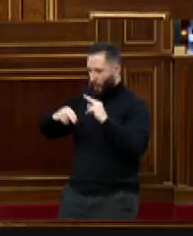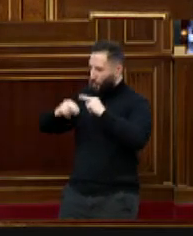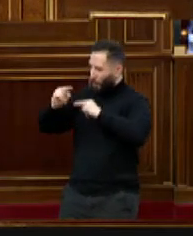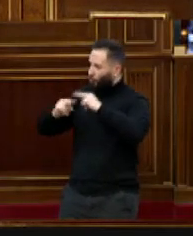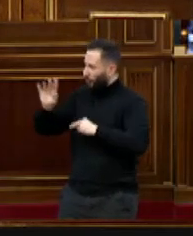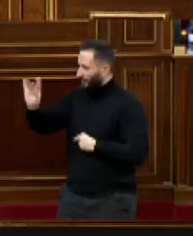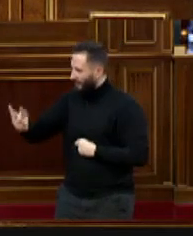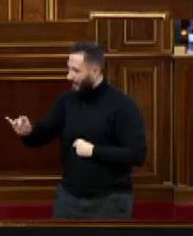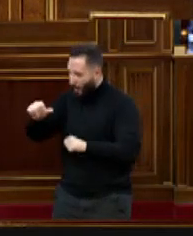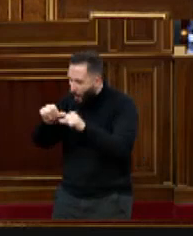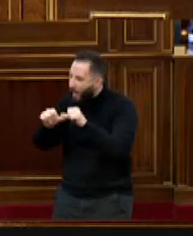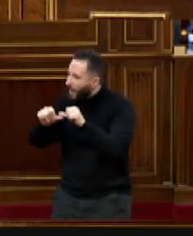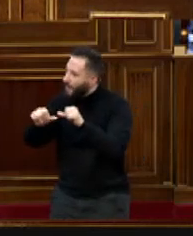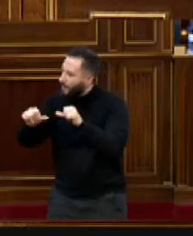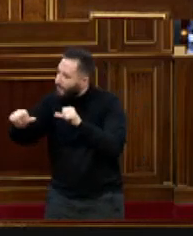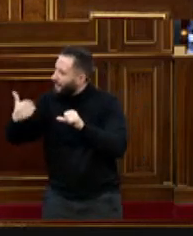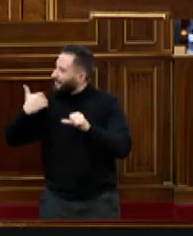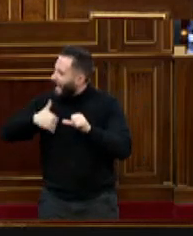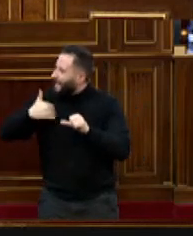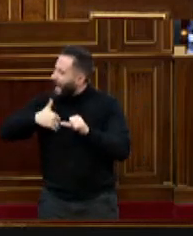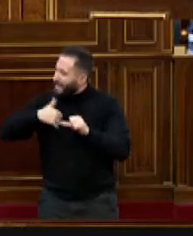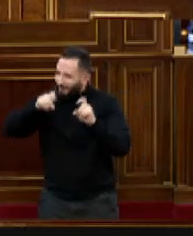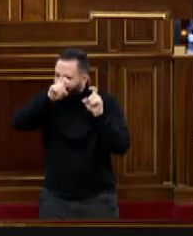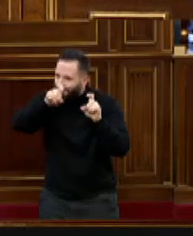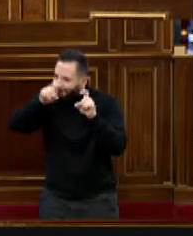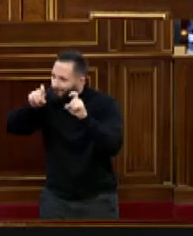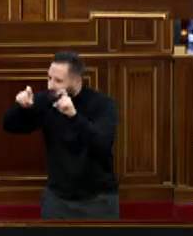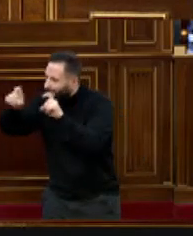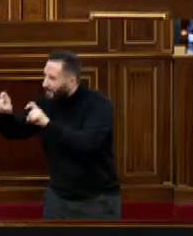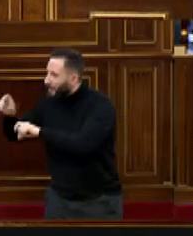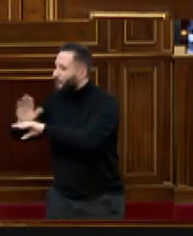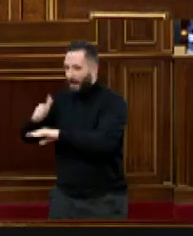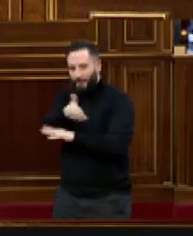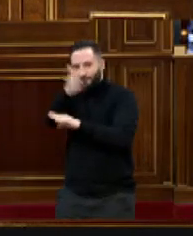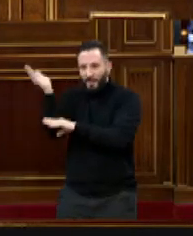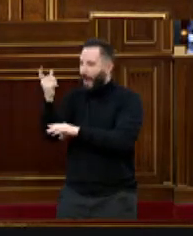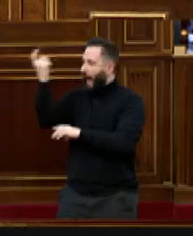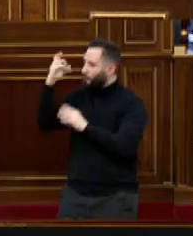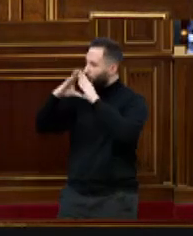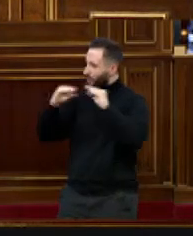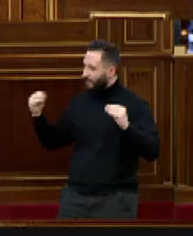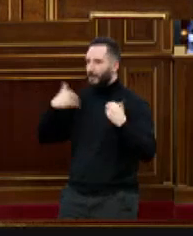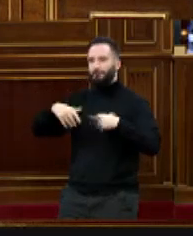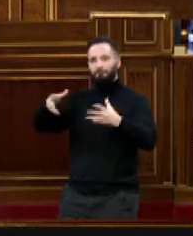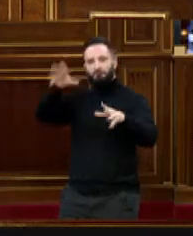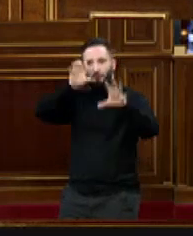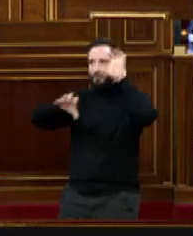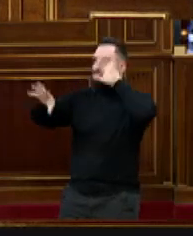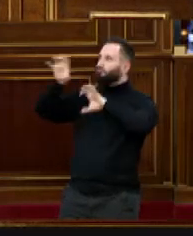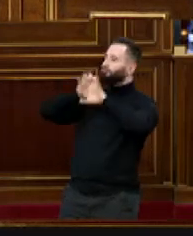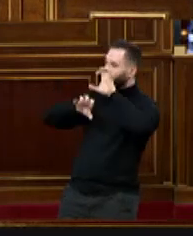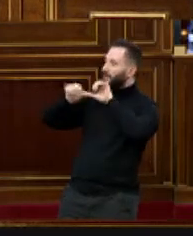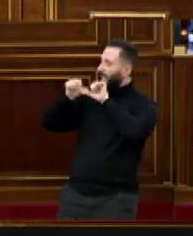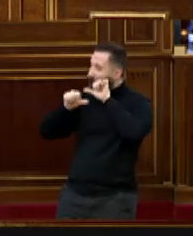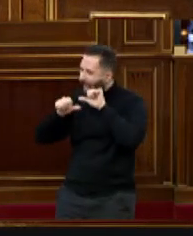lo sabemos verdad Pero ya eso ha llegado no ha llegado a las aulas de la universidad que yo creo que es un evento también fundamental desde